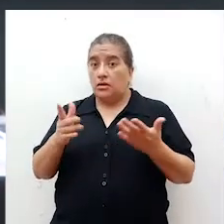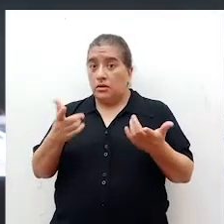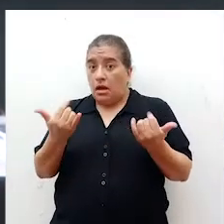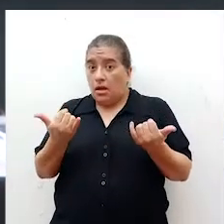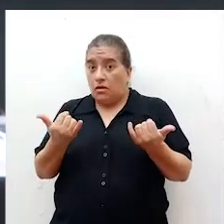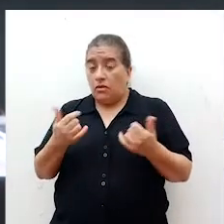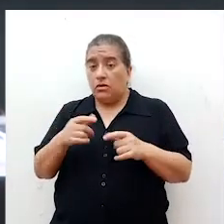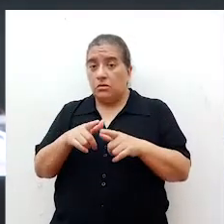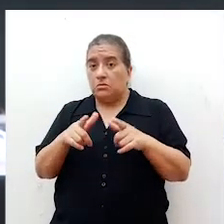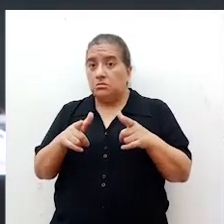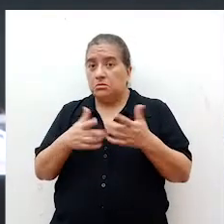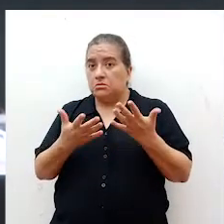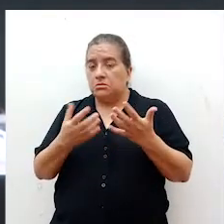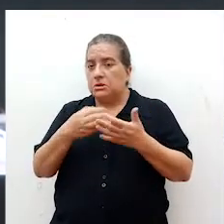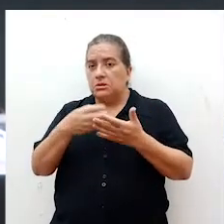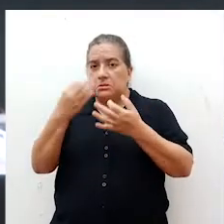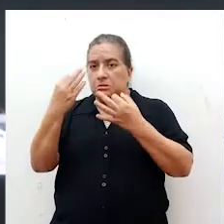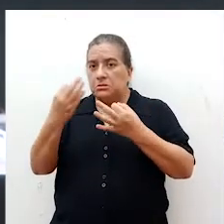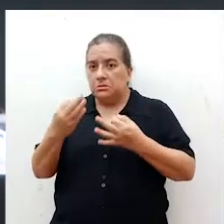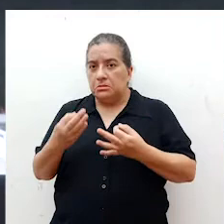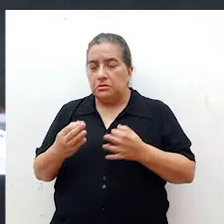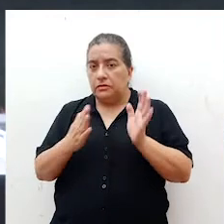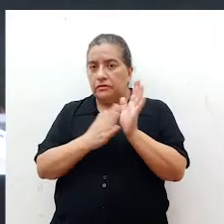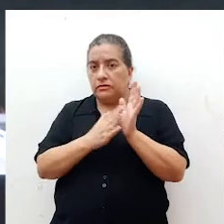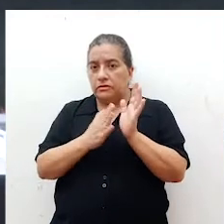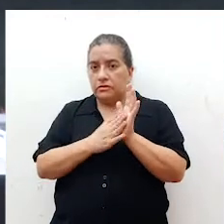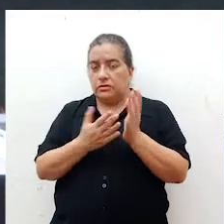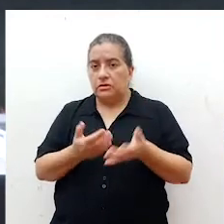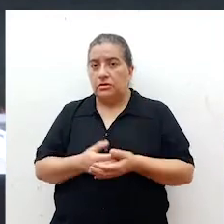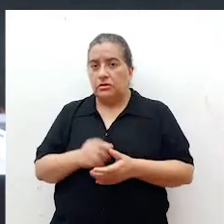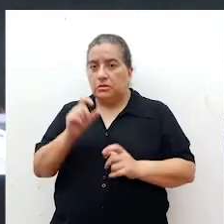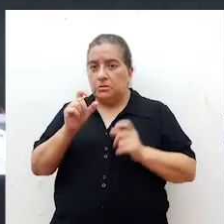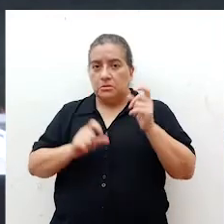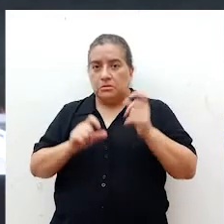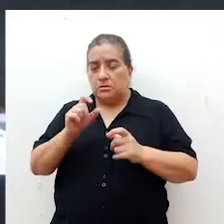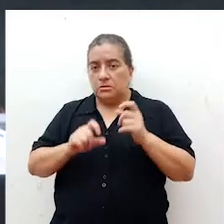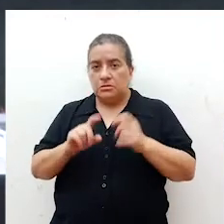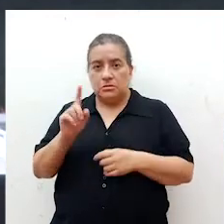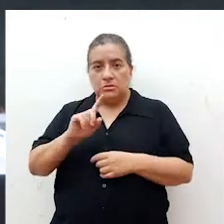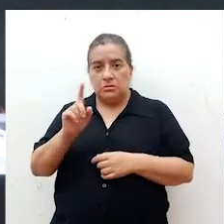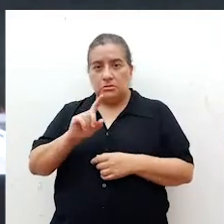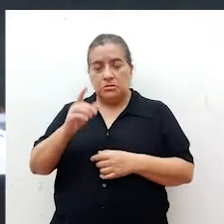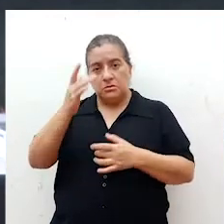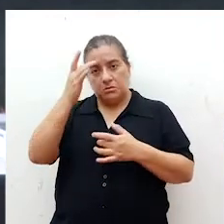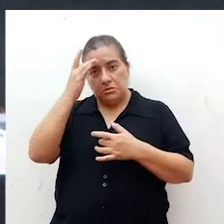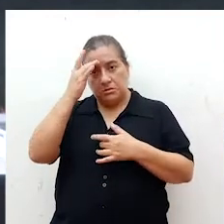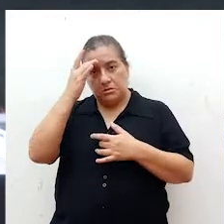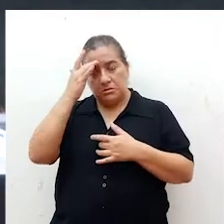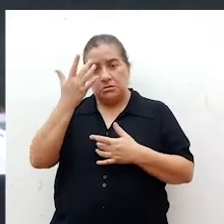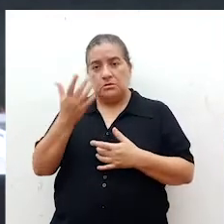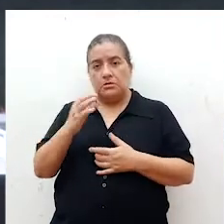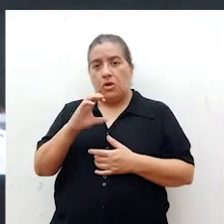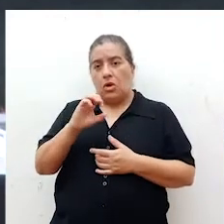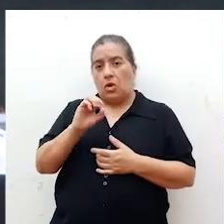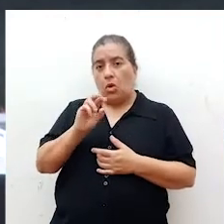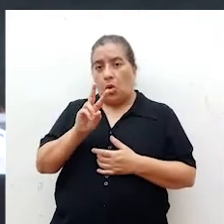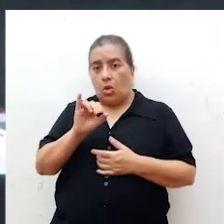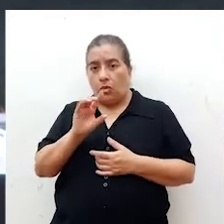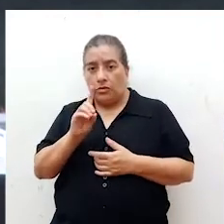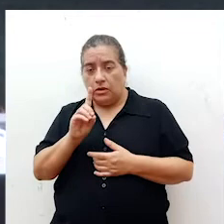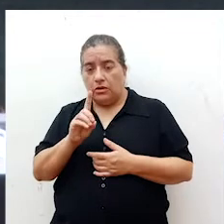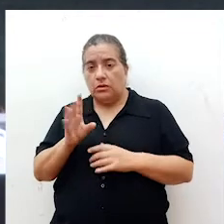UCI, si es que hay disponibilidad en este momento, ¿qué balance hace la Defensoría del Pueblo? Y si es que los pacientes que no